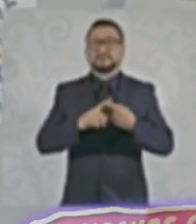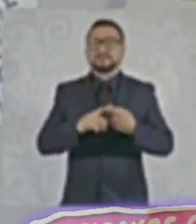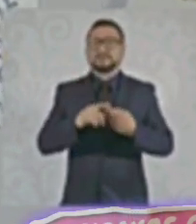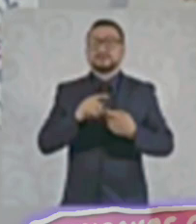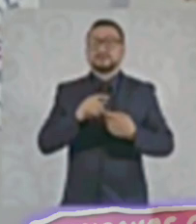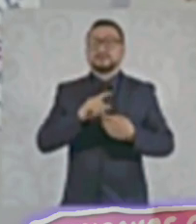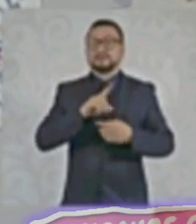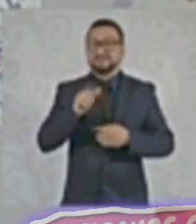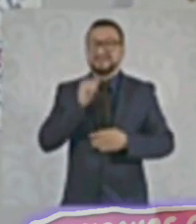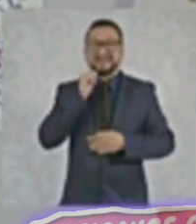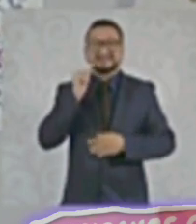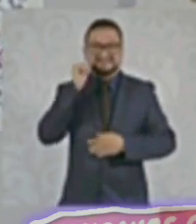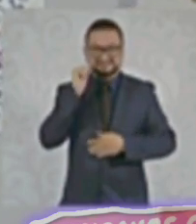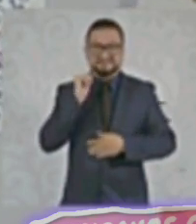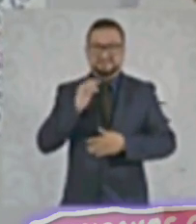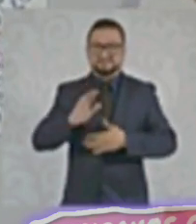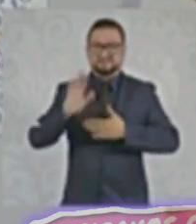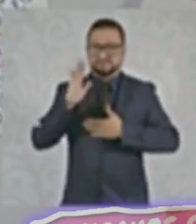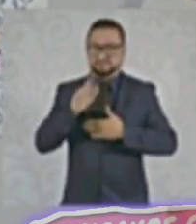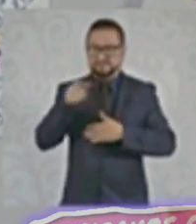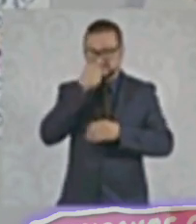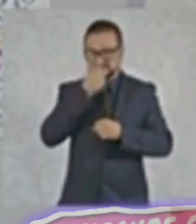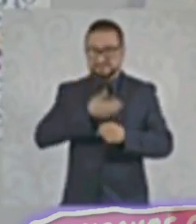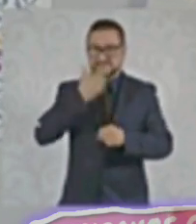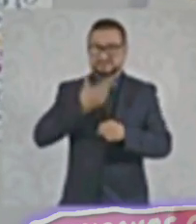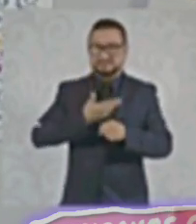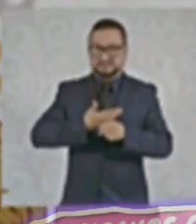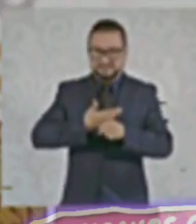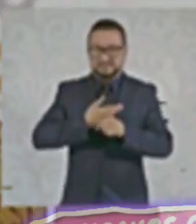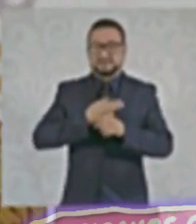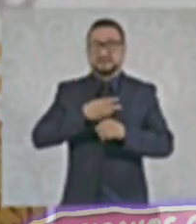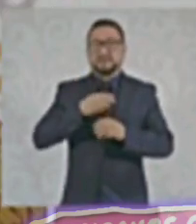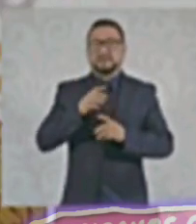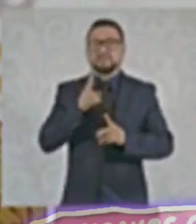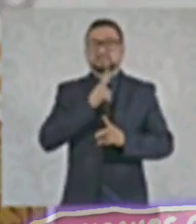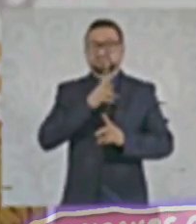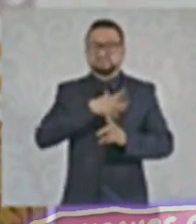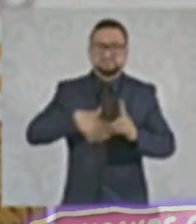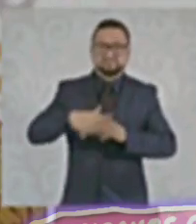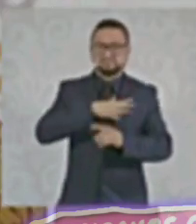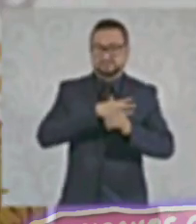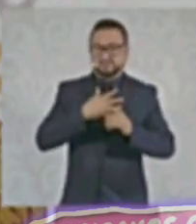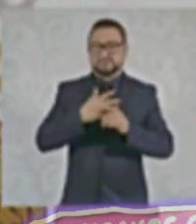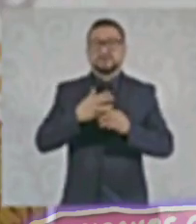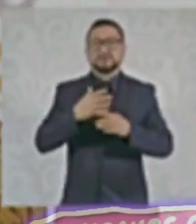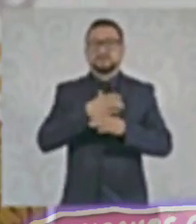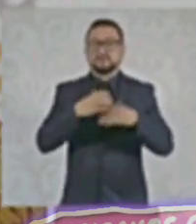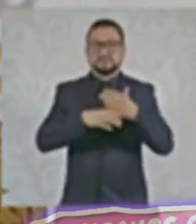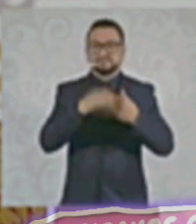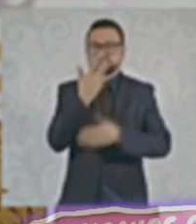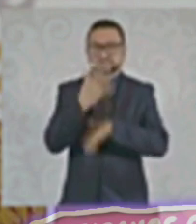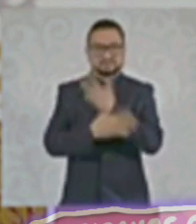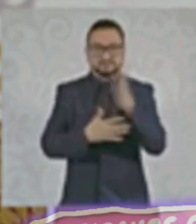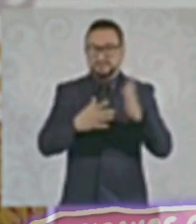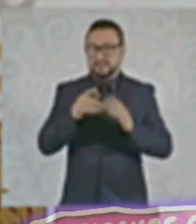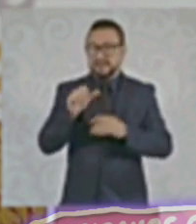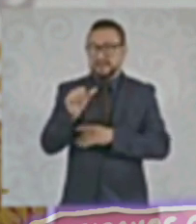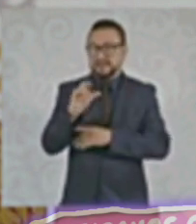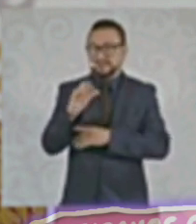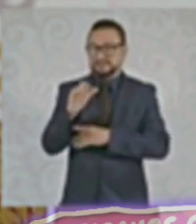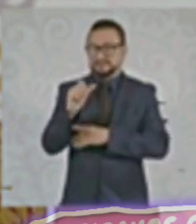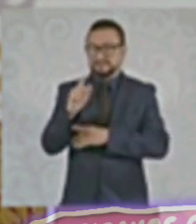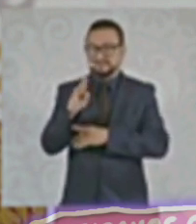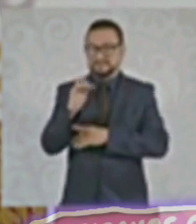me comprometí a que la secretaria de Medio Ambiente y Recursos Naturales, Alicia Bárcena,